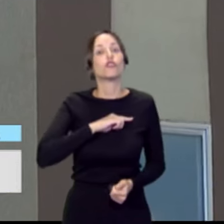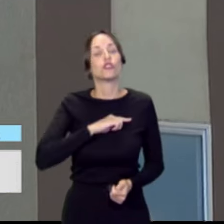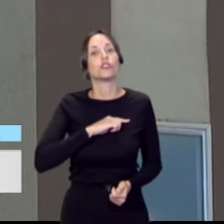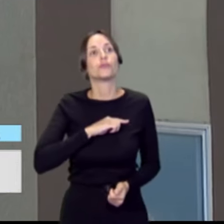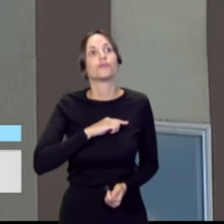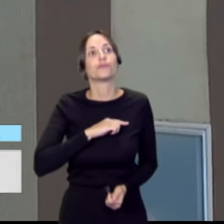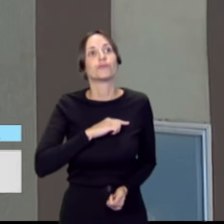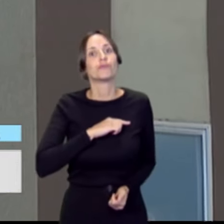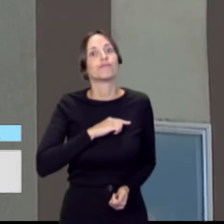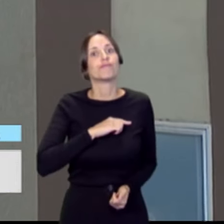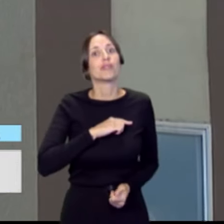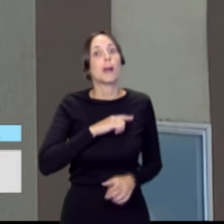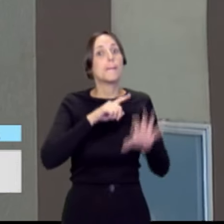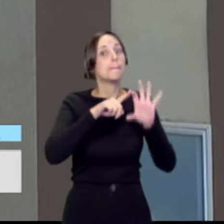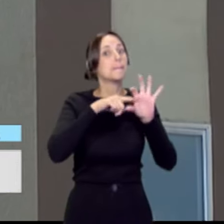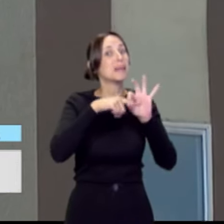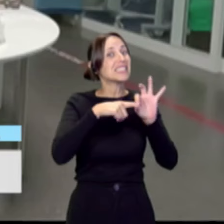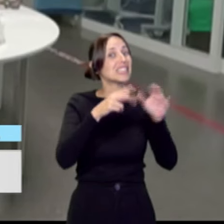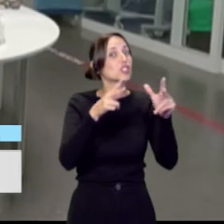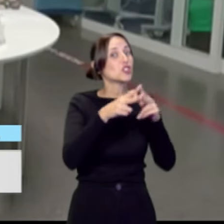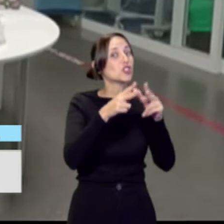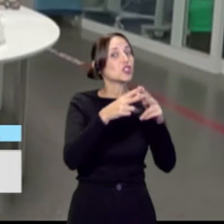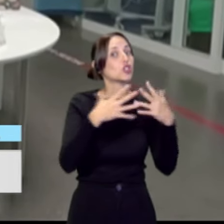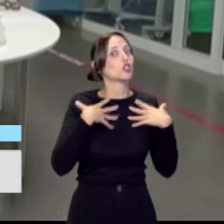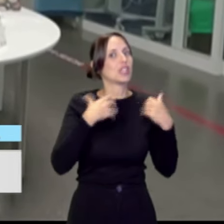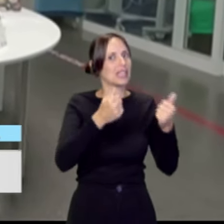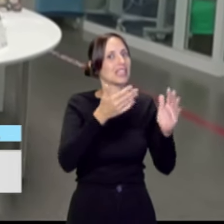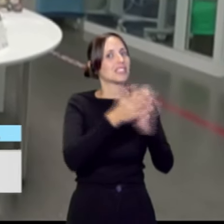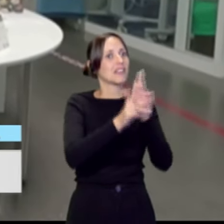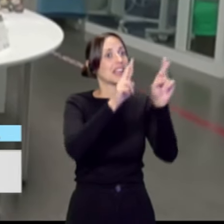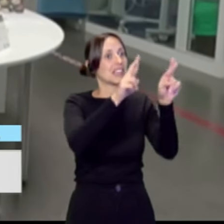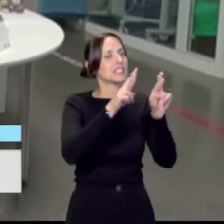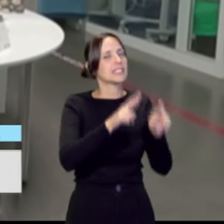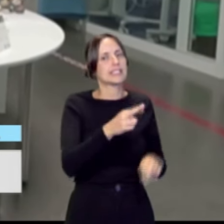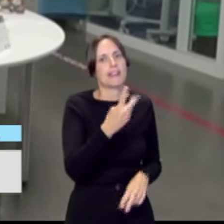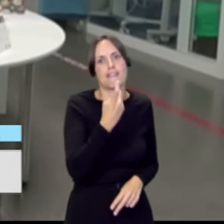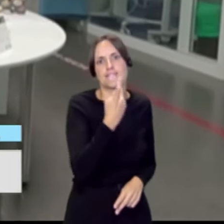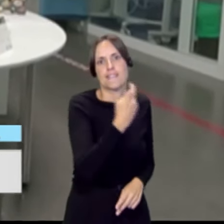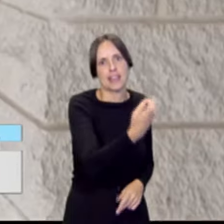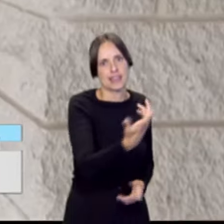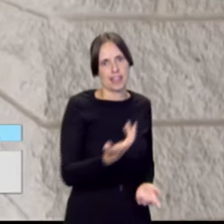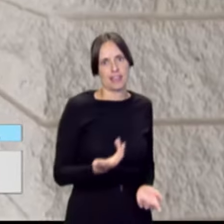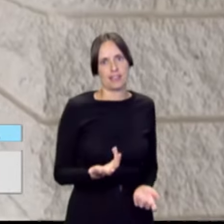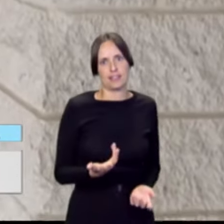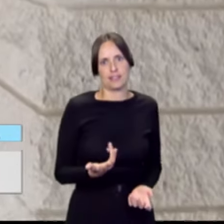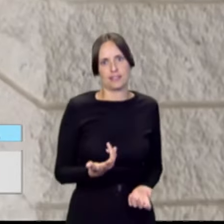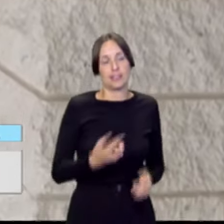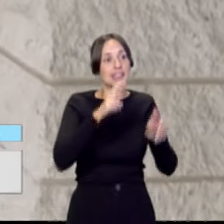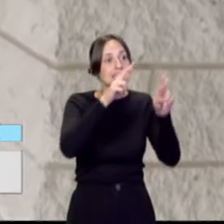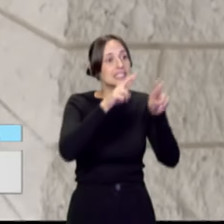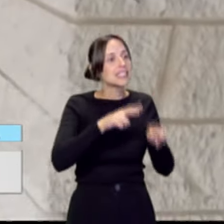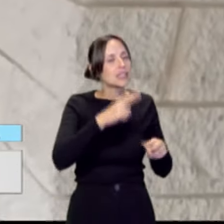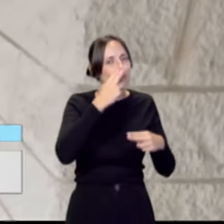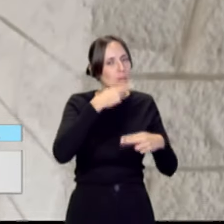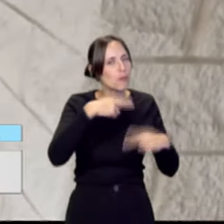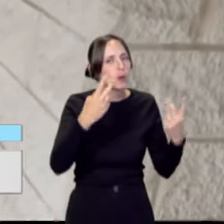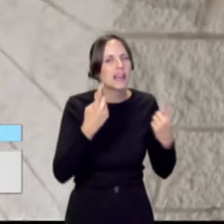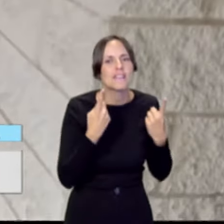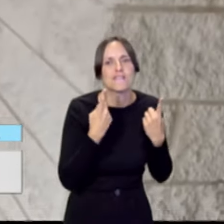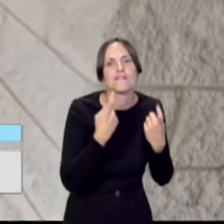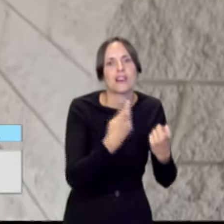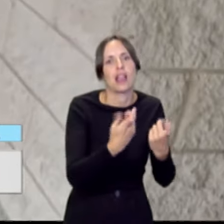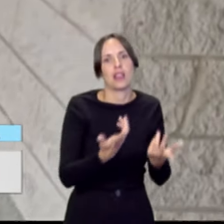plazas sociosanitarias en residencias públicas, que también queremos decir que ya las